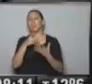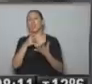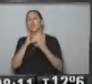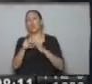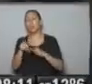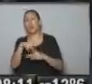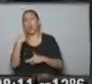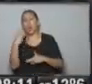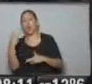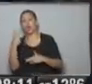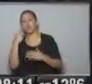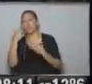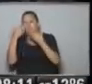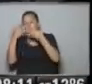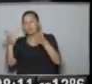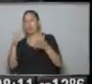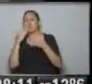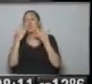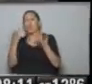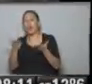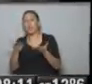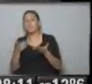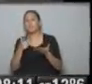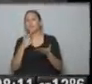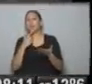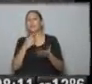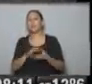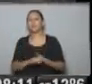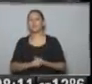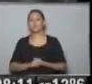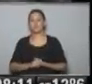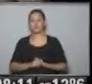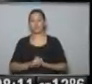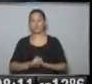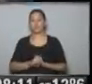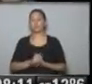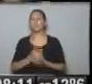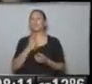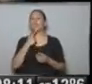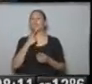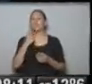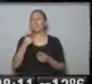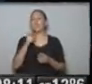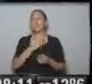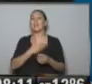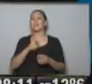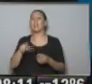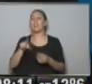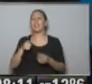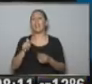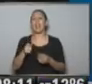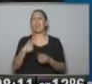vista, un canal que toma partido en la línea de lo que dice la presidenta, que no